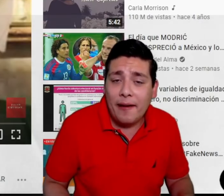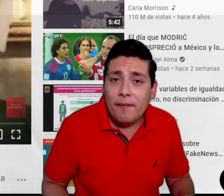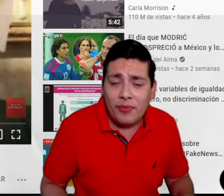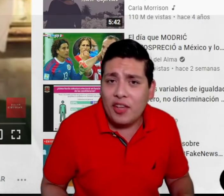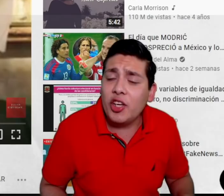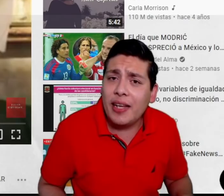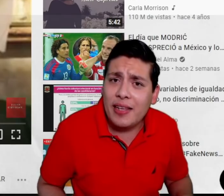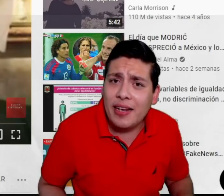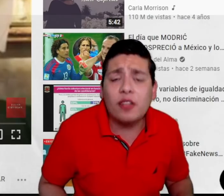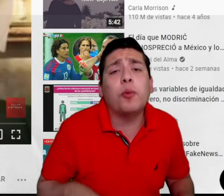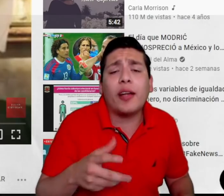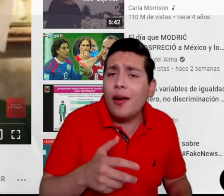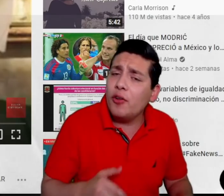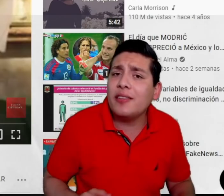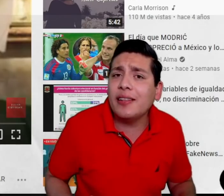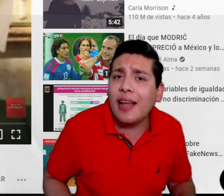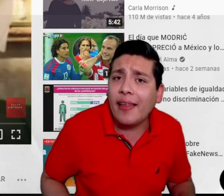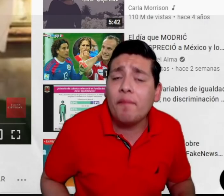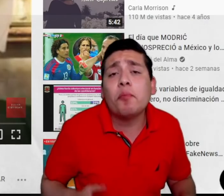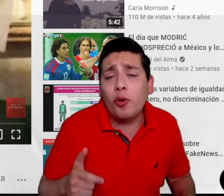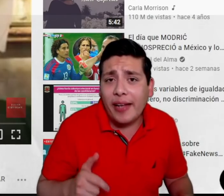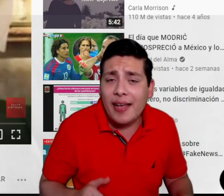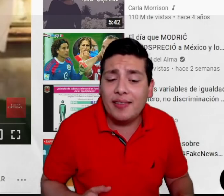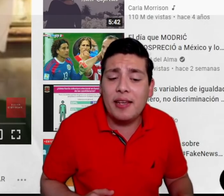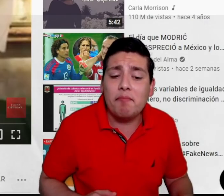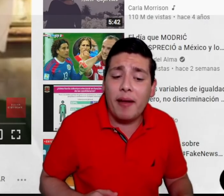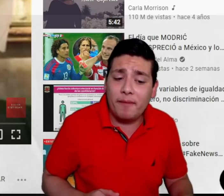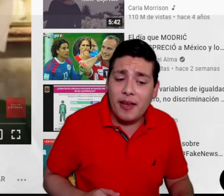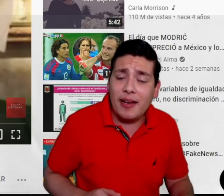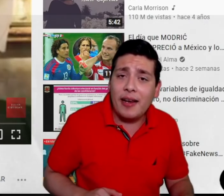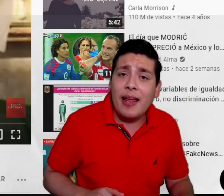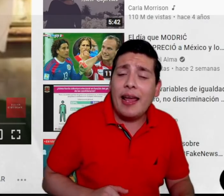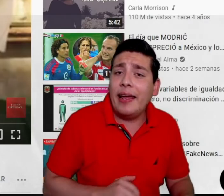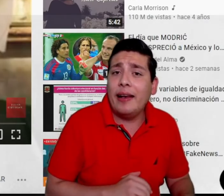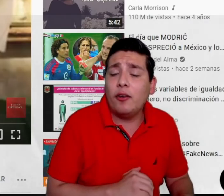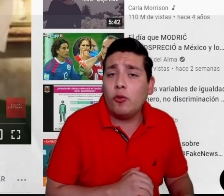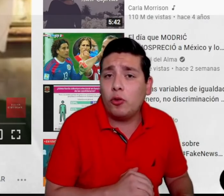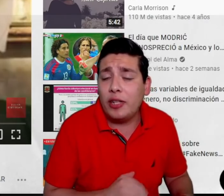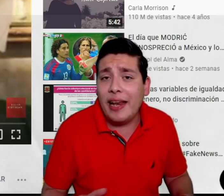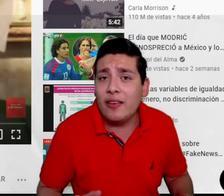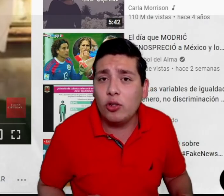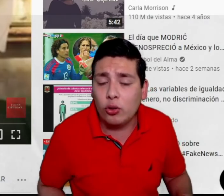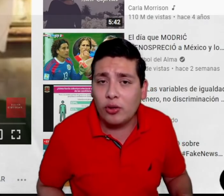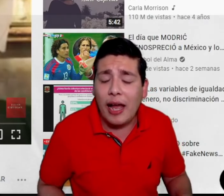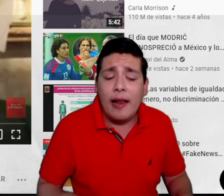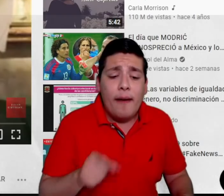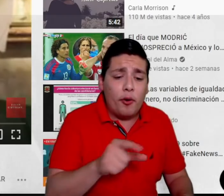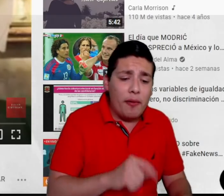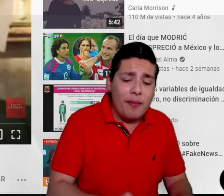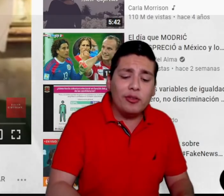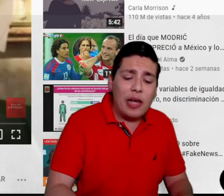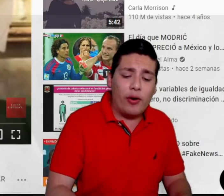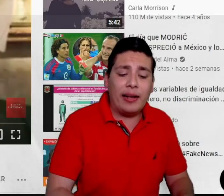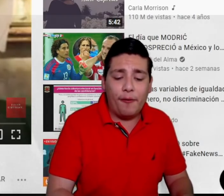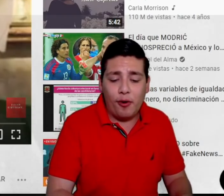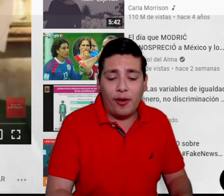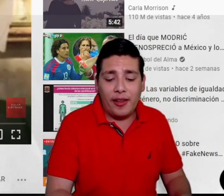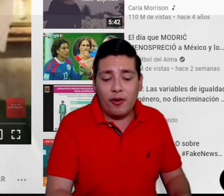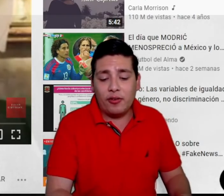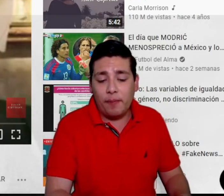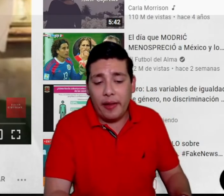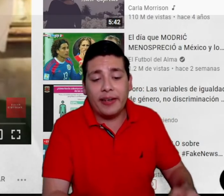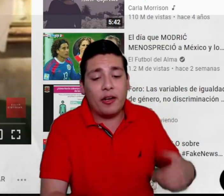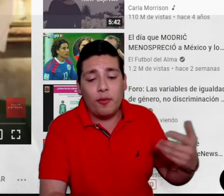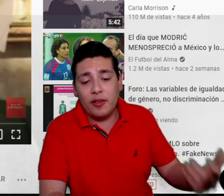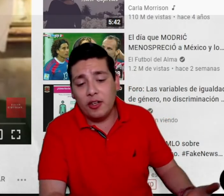en contra de chiquitines? ¿Por qué no dicen nada? ¿Por qué ahí sí mantienen el silencio total? Pero veamos ahora qué fue